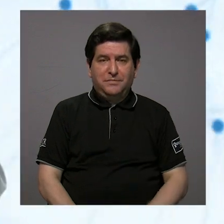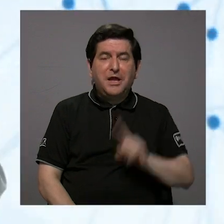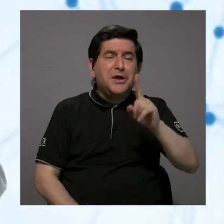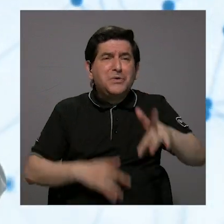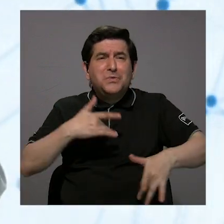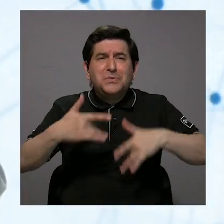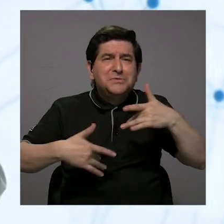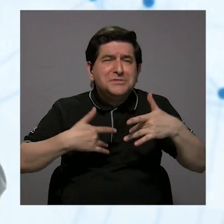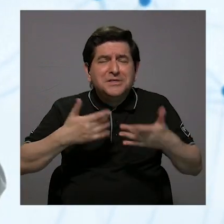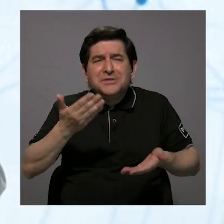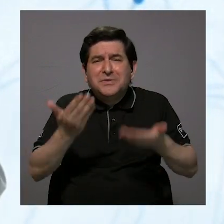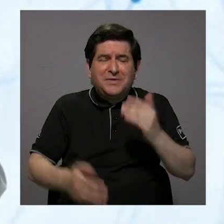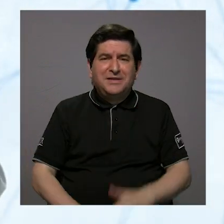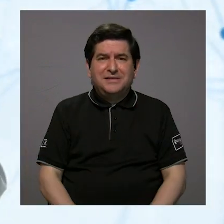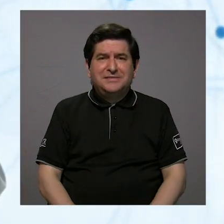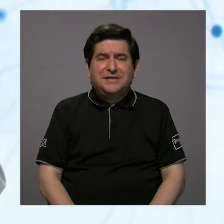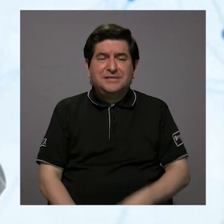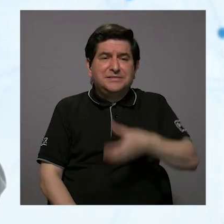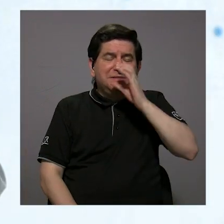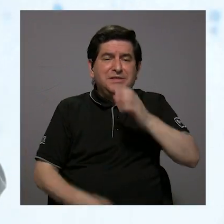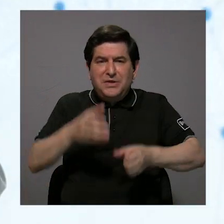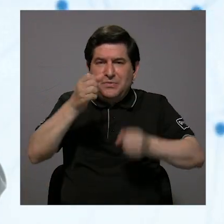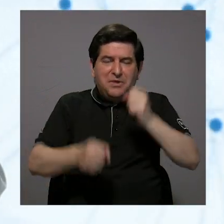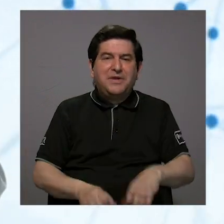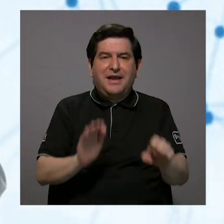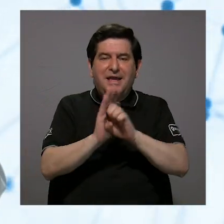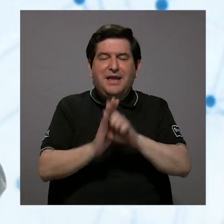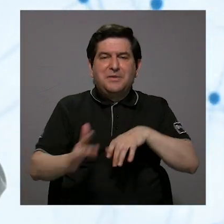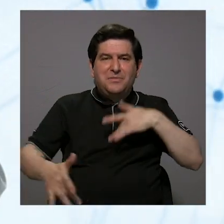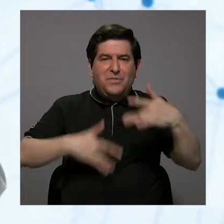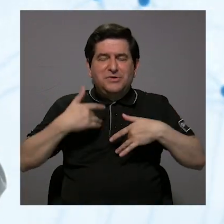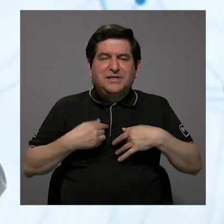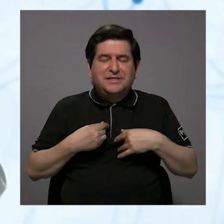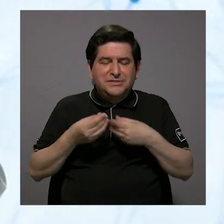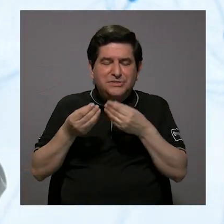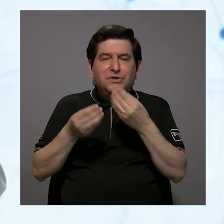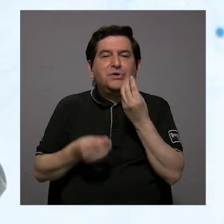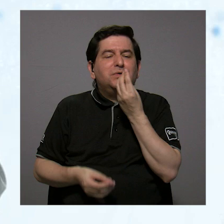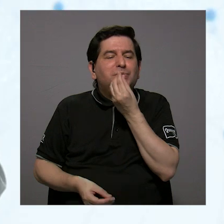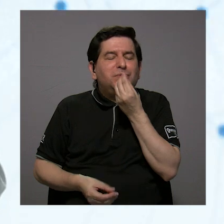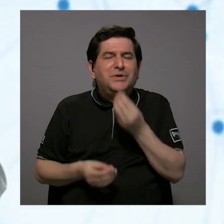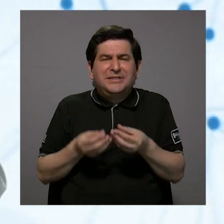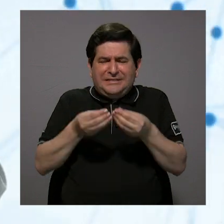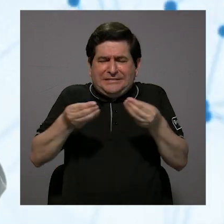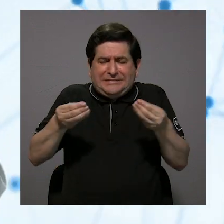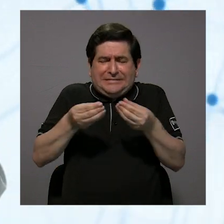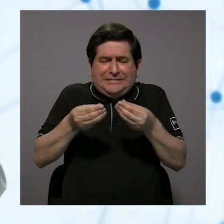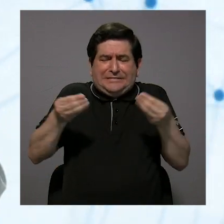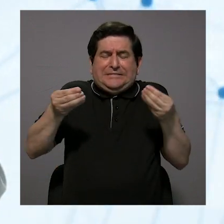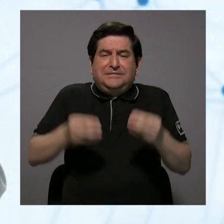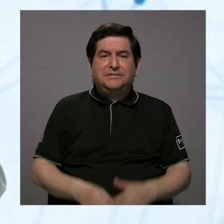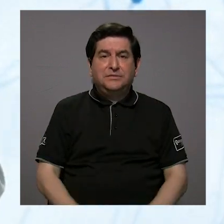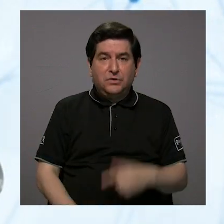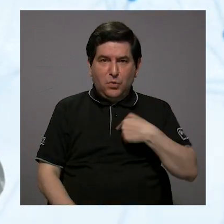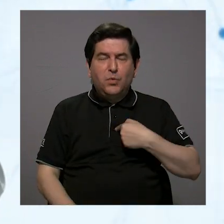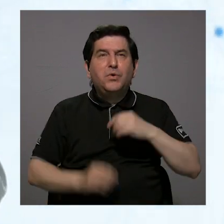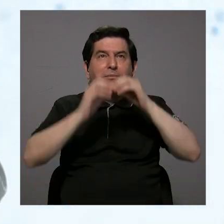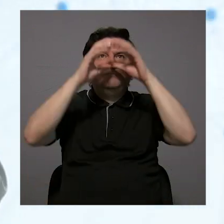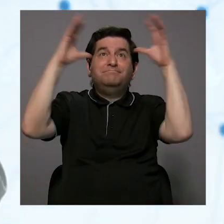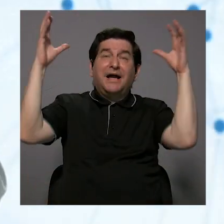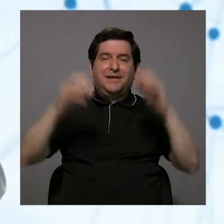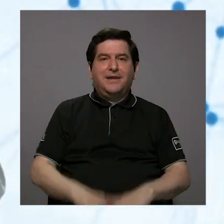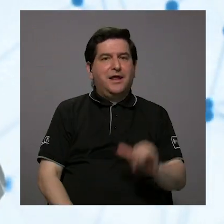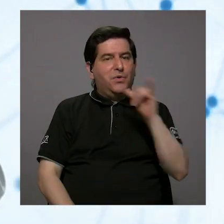para algunos síntomas cuando estaban tomando leche. Por ejemplo, la sensación de saliva espesa. Uno se lo